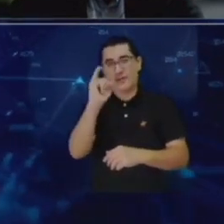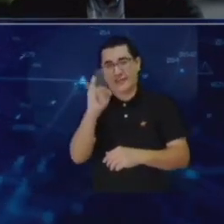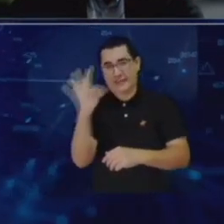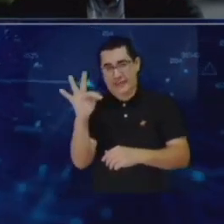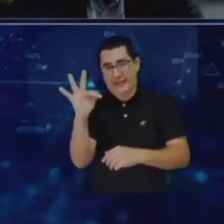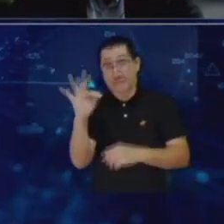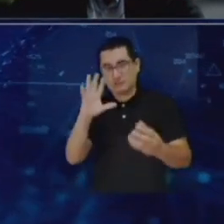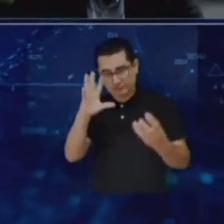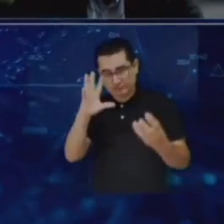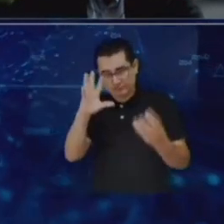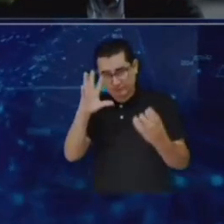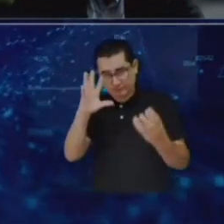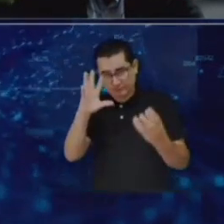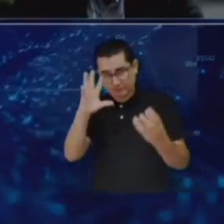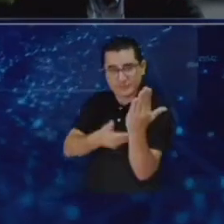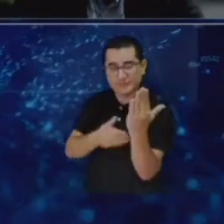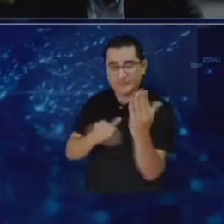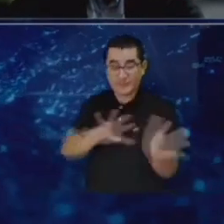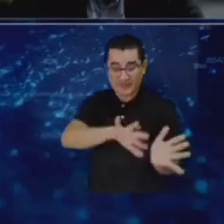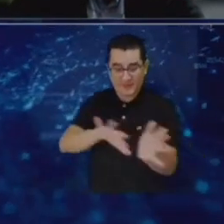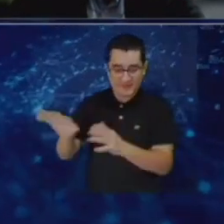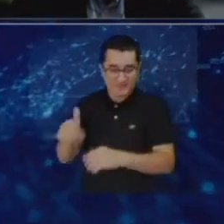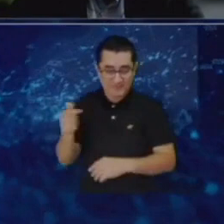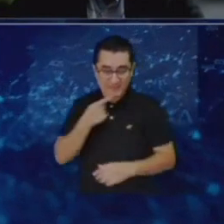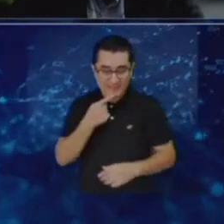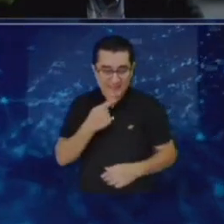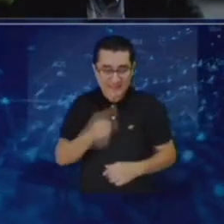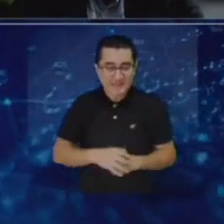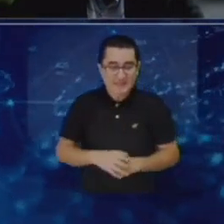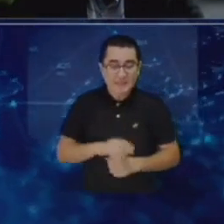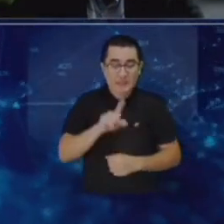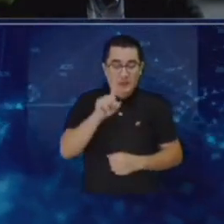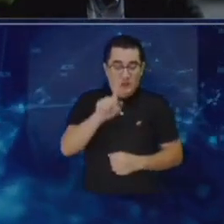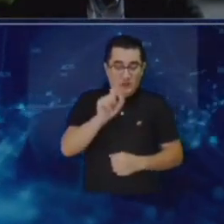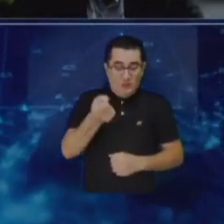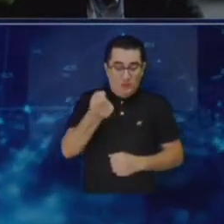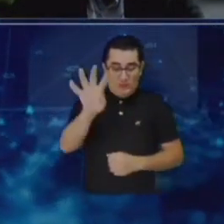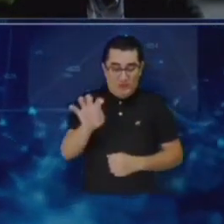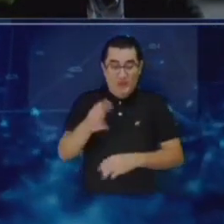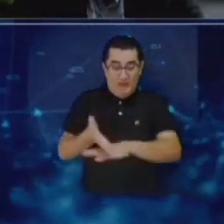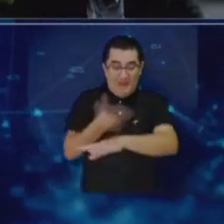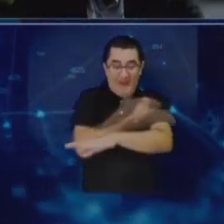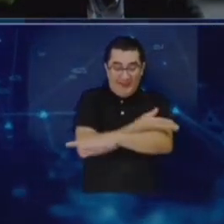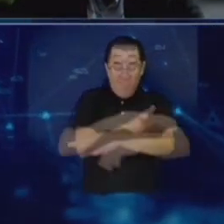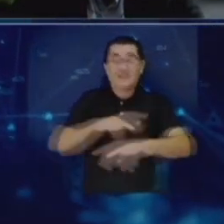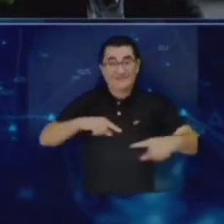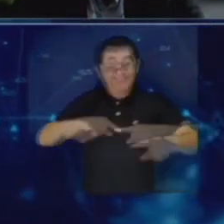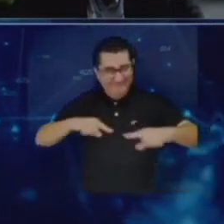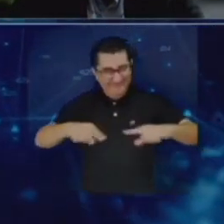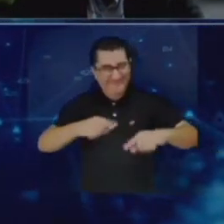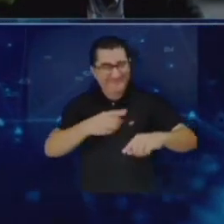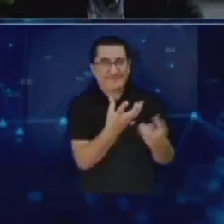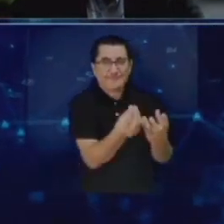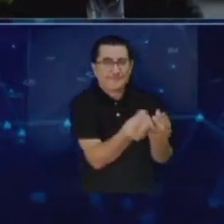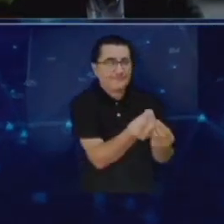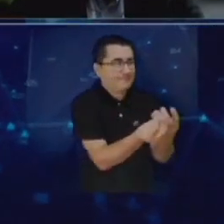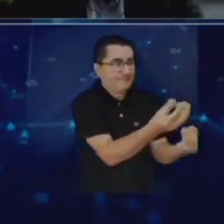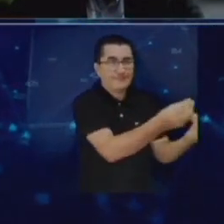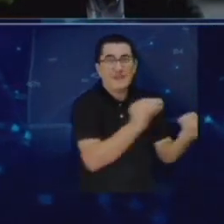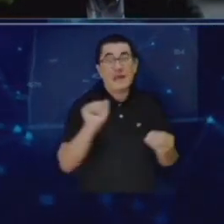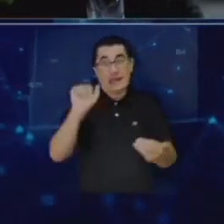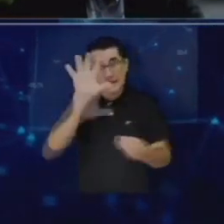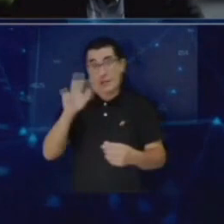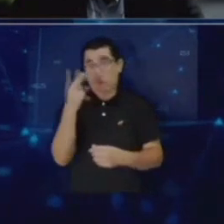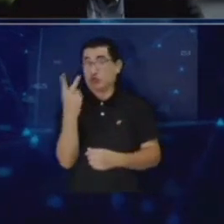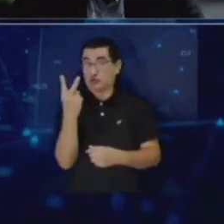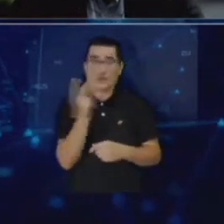En lo que se refiere al servicio fijo por satélite, también en nuestra región se incluyó este punto en particular únicamente para la región 2, con